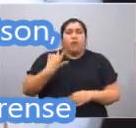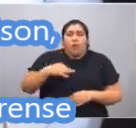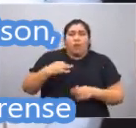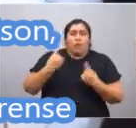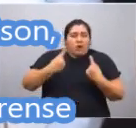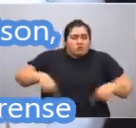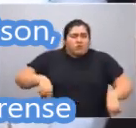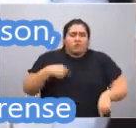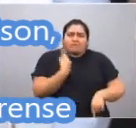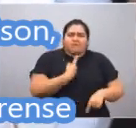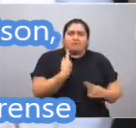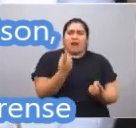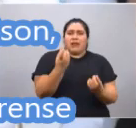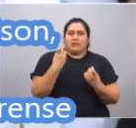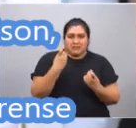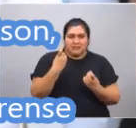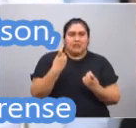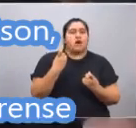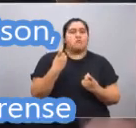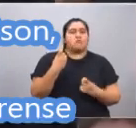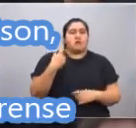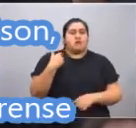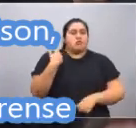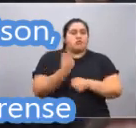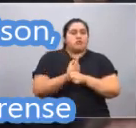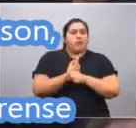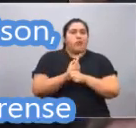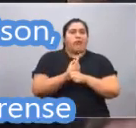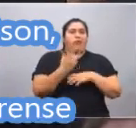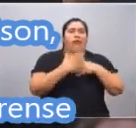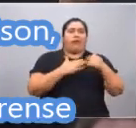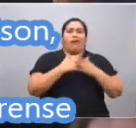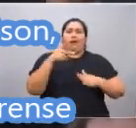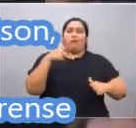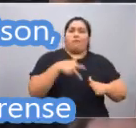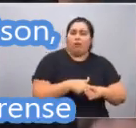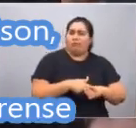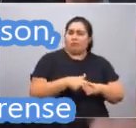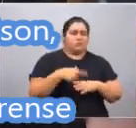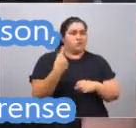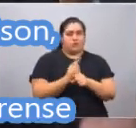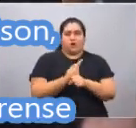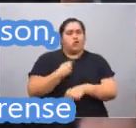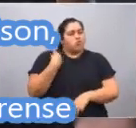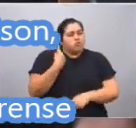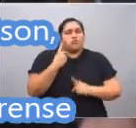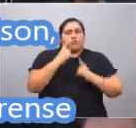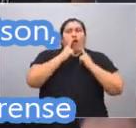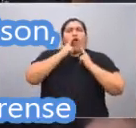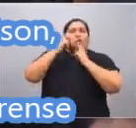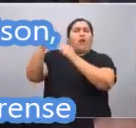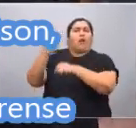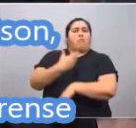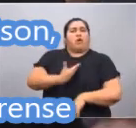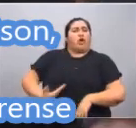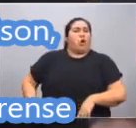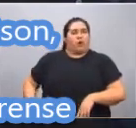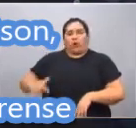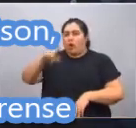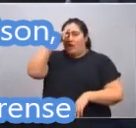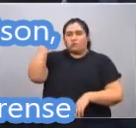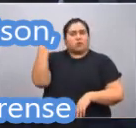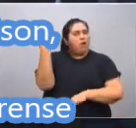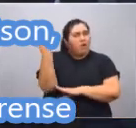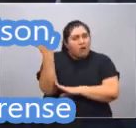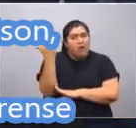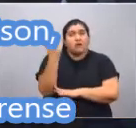que necesitamos y que no pueden interrumpir desde acá. Venimos a reclamarle al gobierno nacional